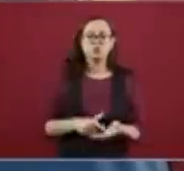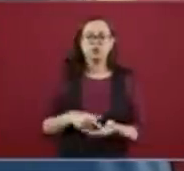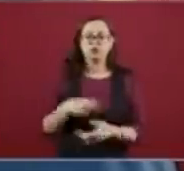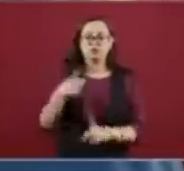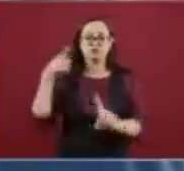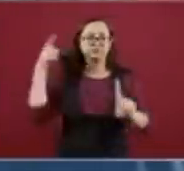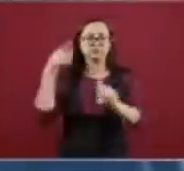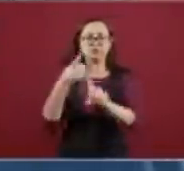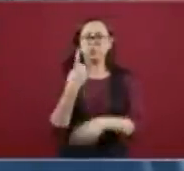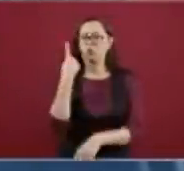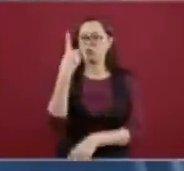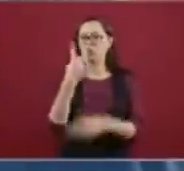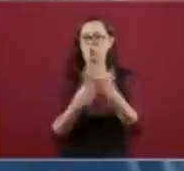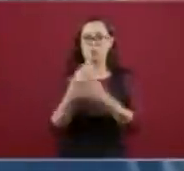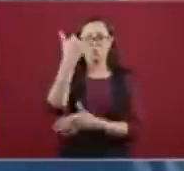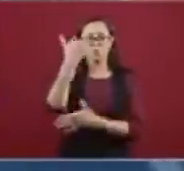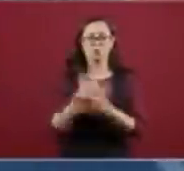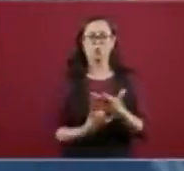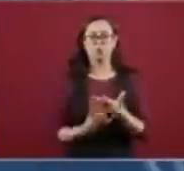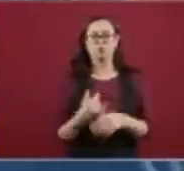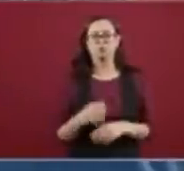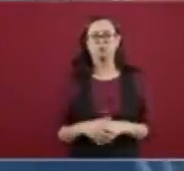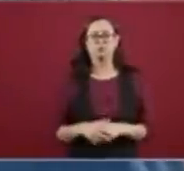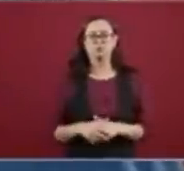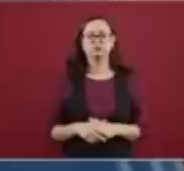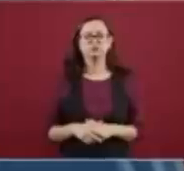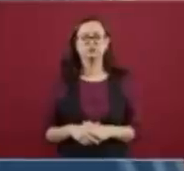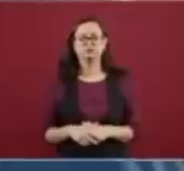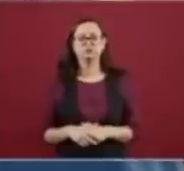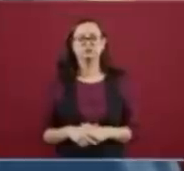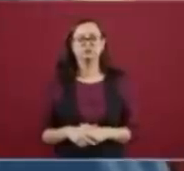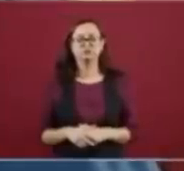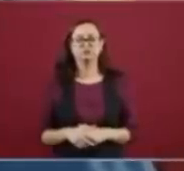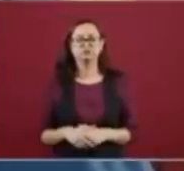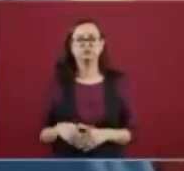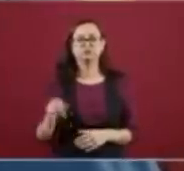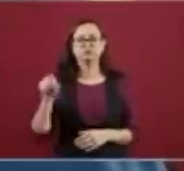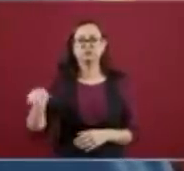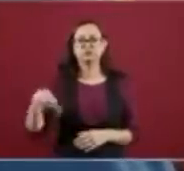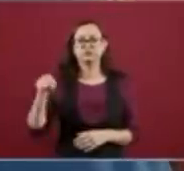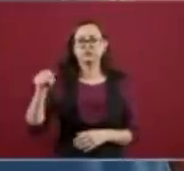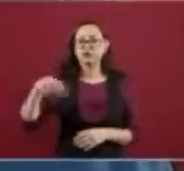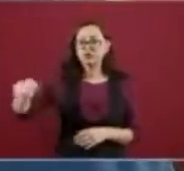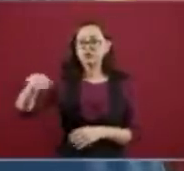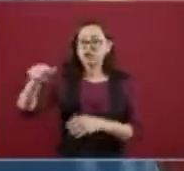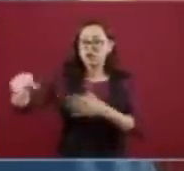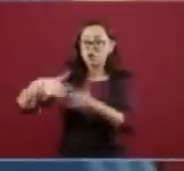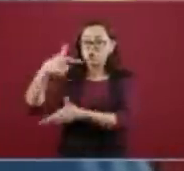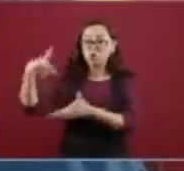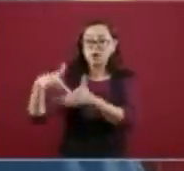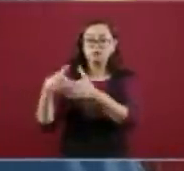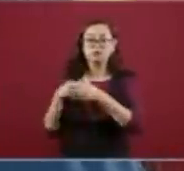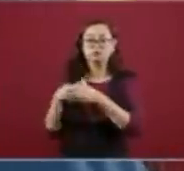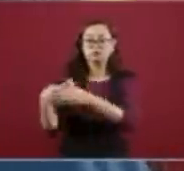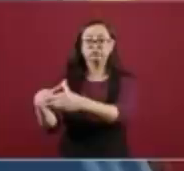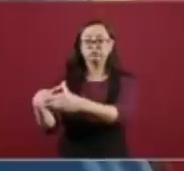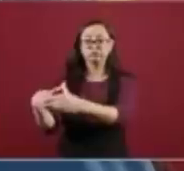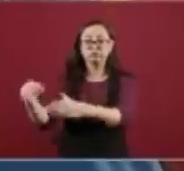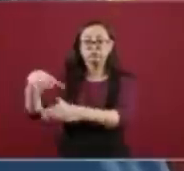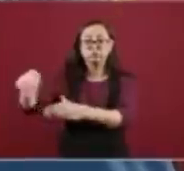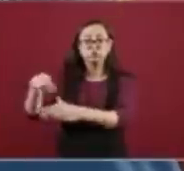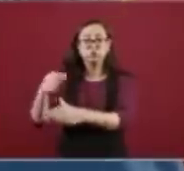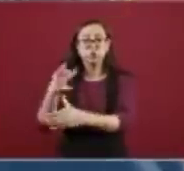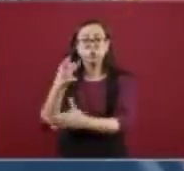proyecto. El que este espacio, que era un espacio de exclusión, en donde solamente unas cuantas personas